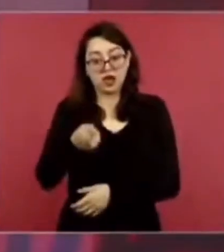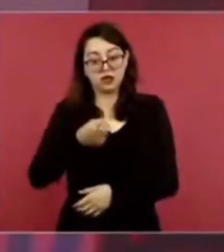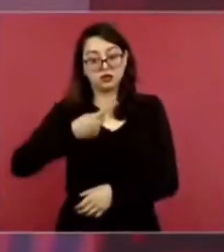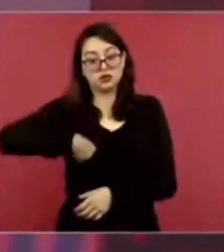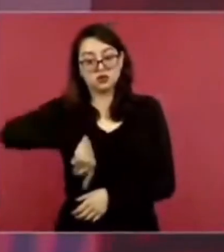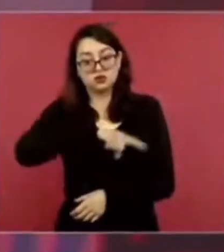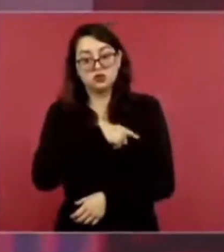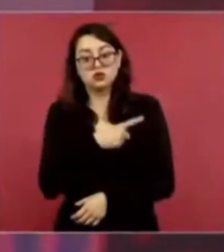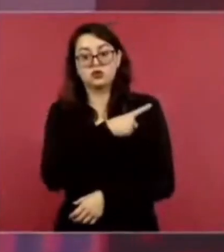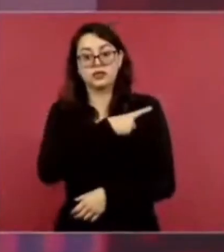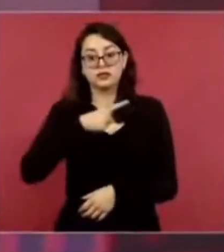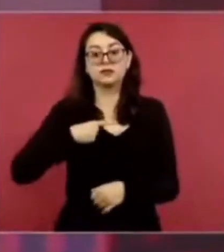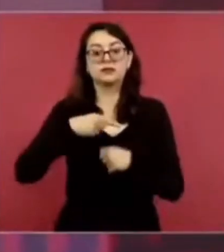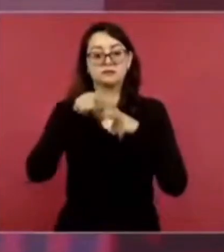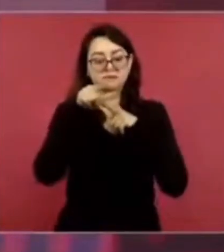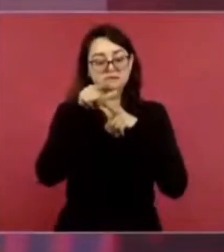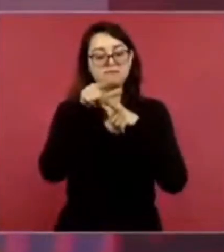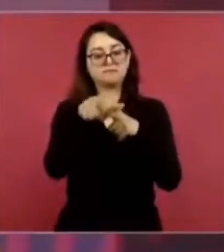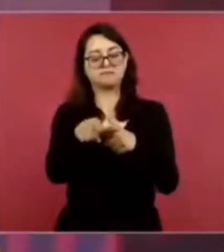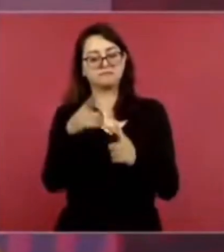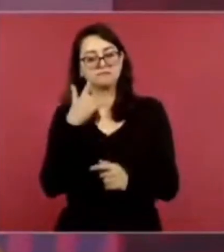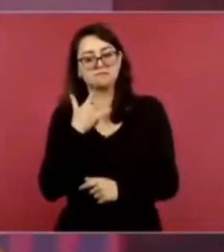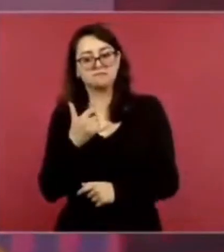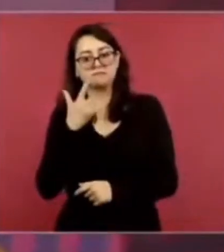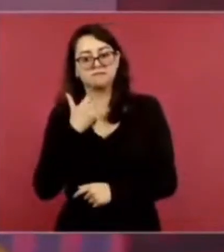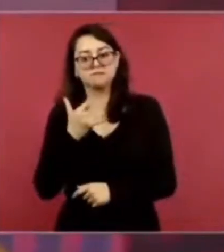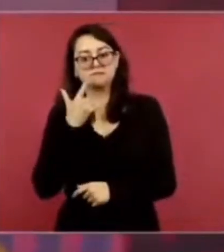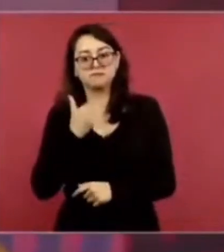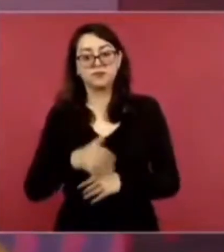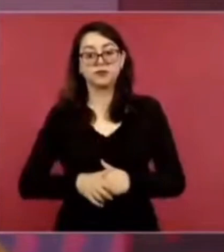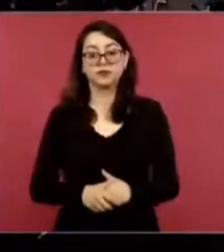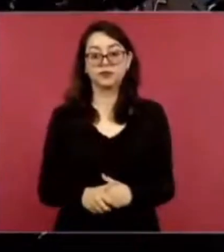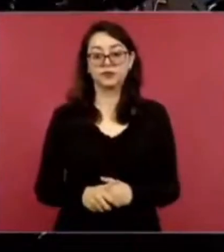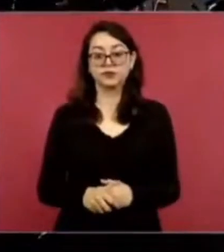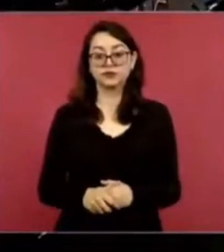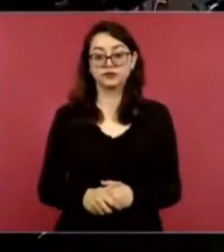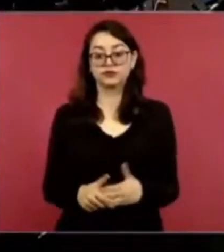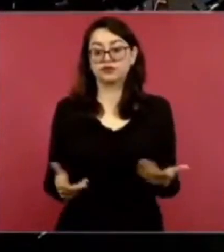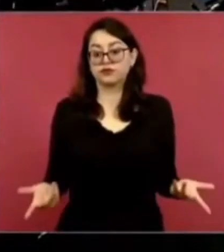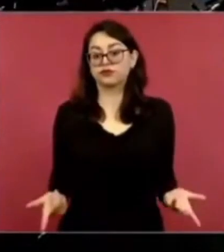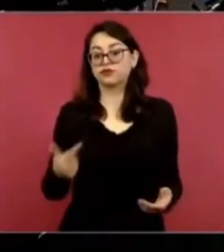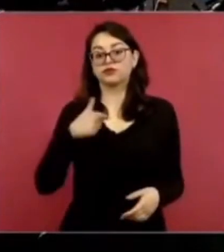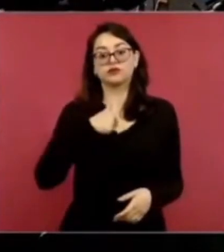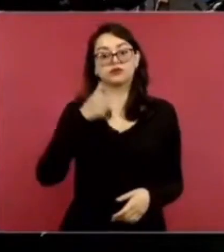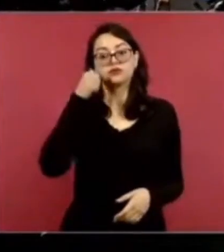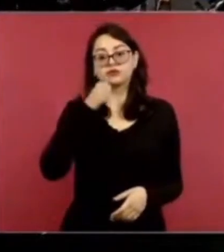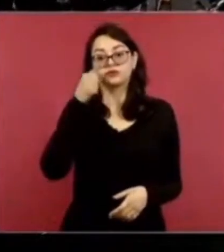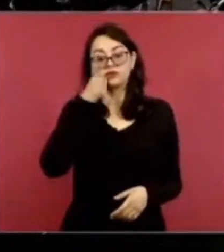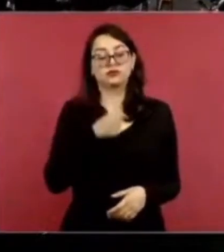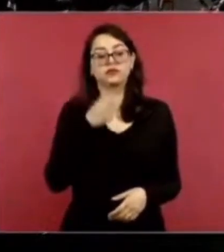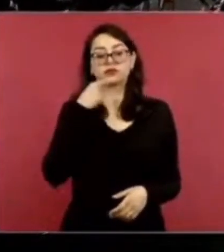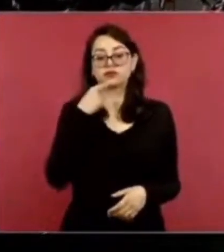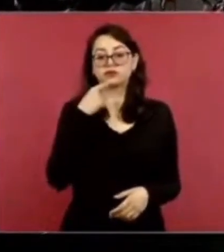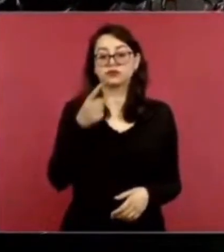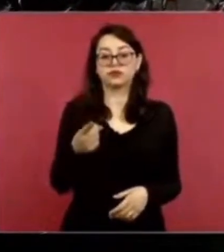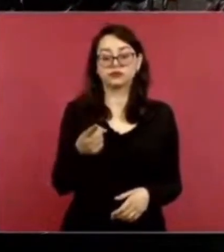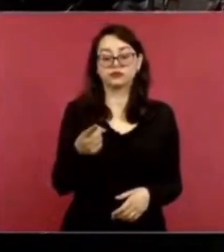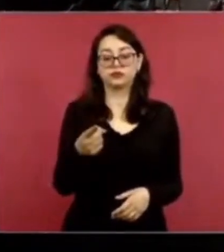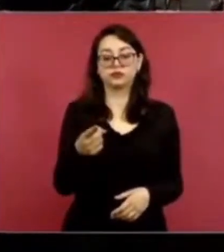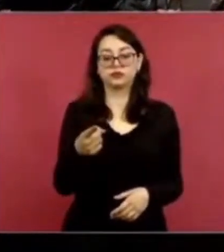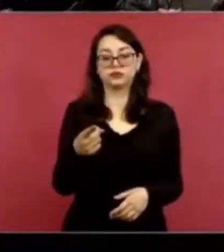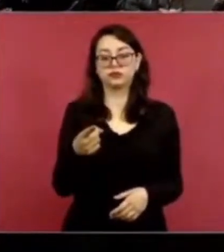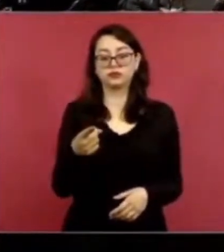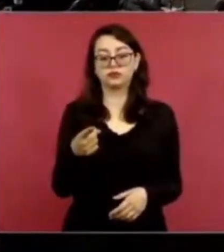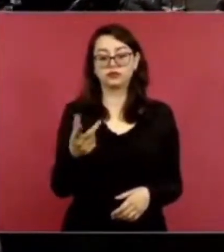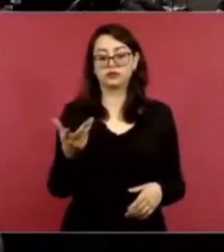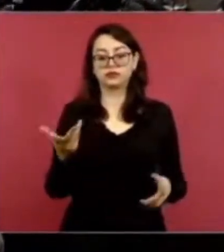Esa es la filosofía. Y siempre digo, no es quitarle